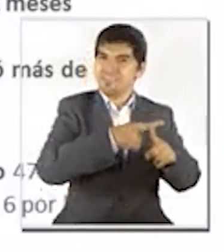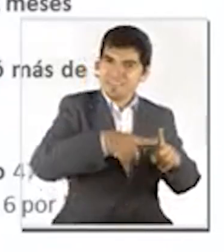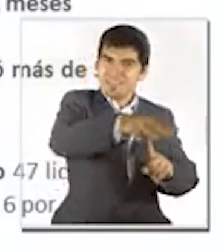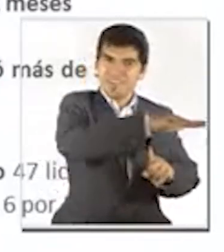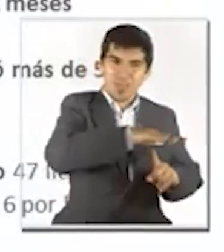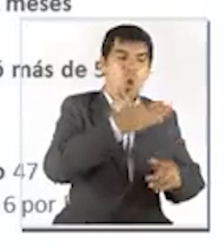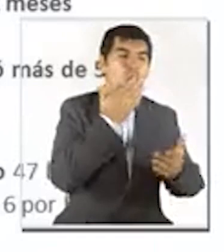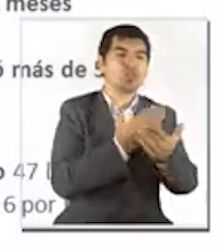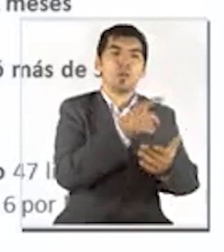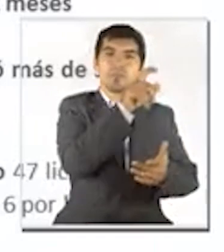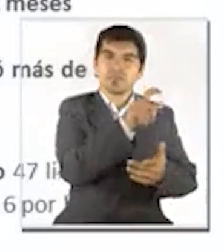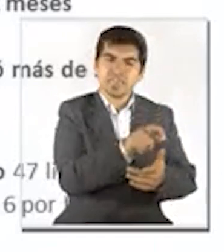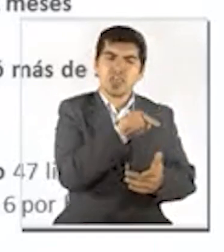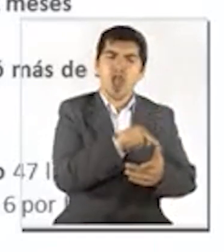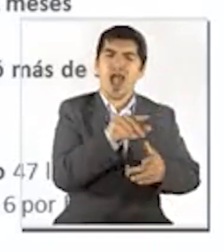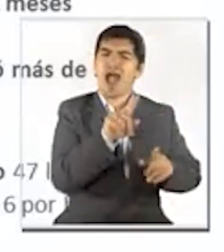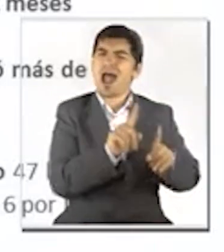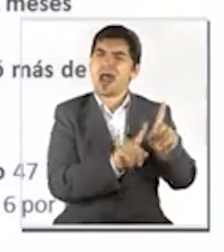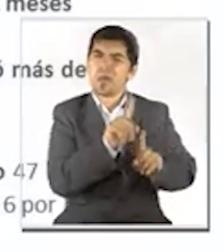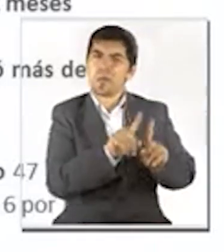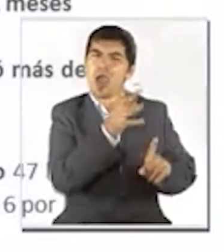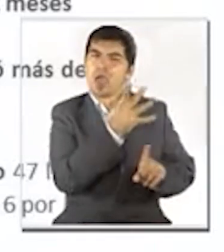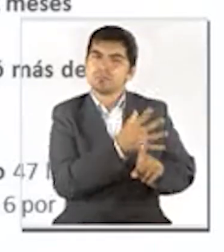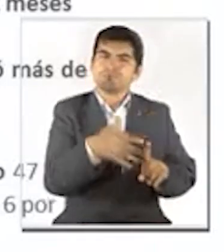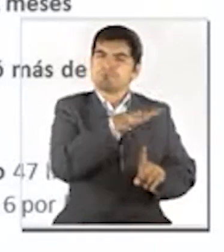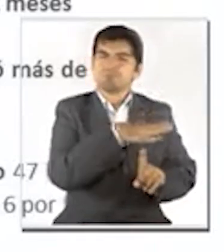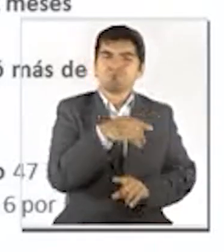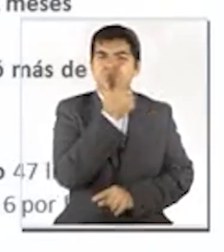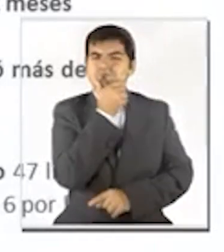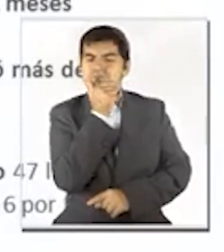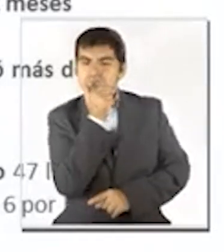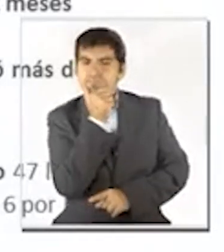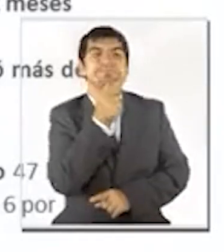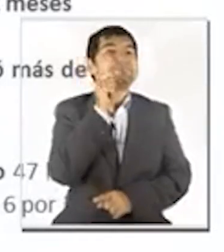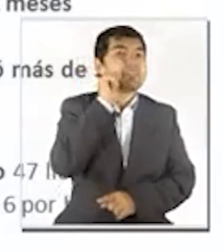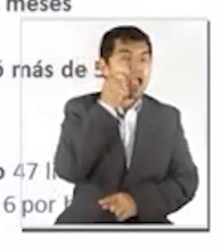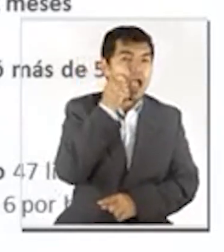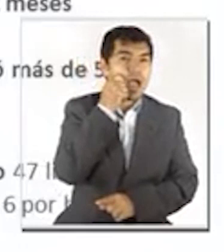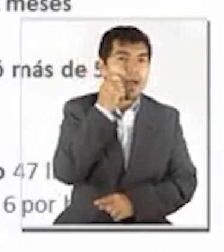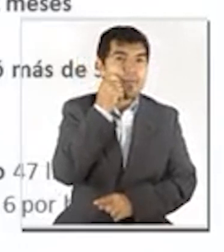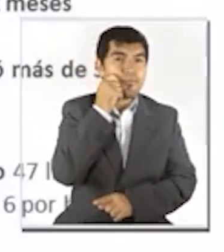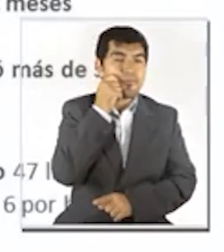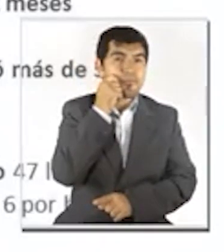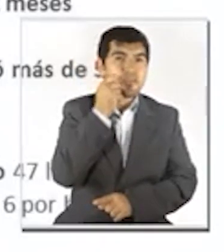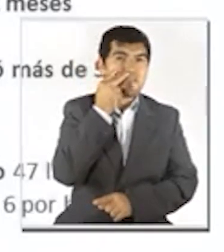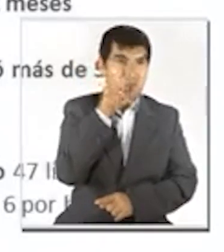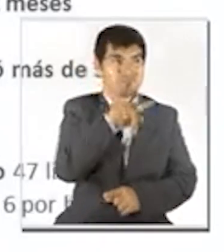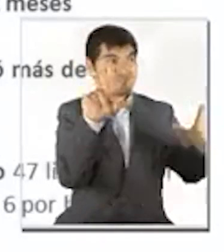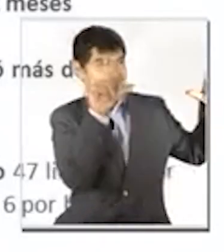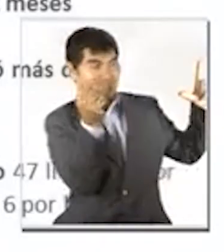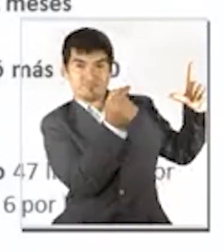prestadores que están presuntamente involucrados en una venta de licencias médicas estamos hablando de situaciones como las que aparecen en pantalla